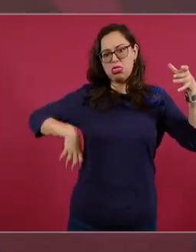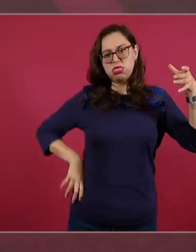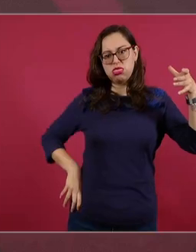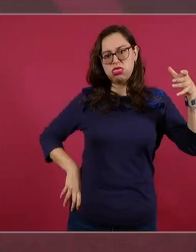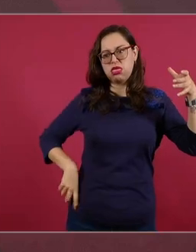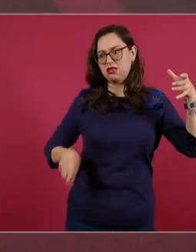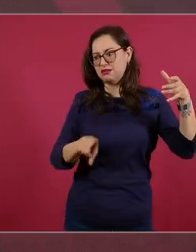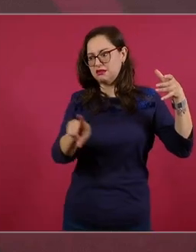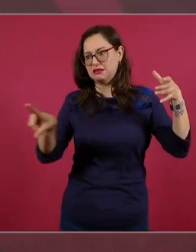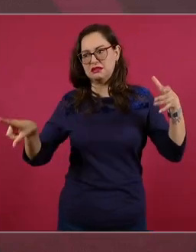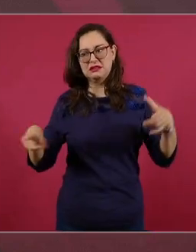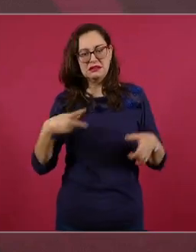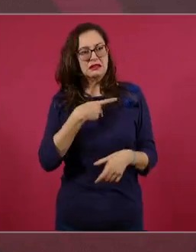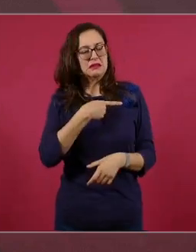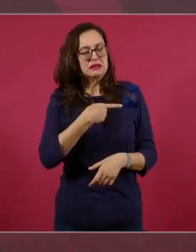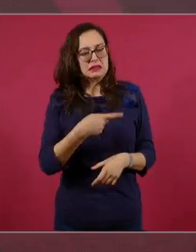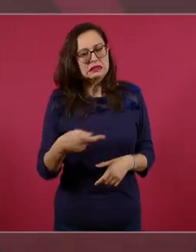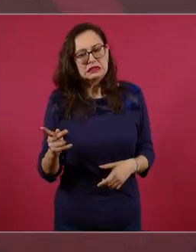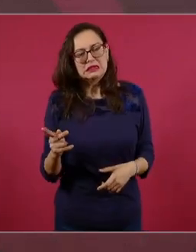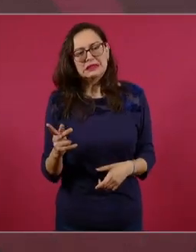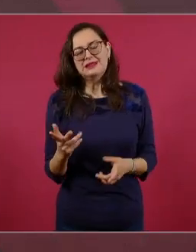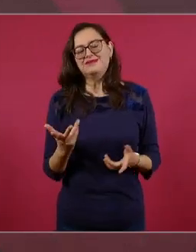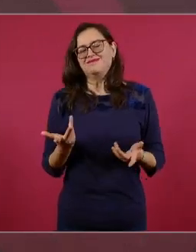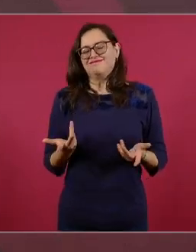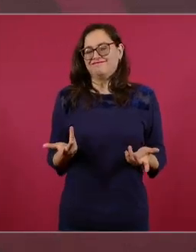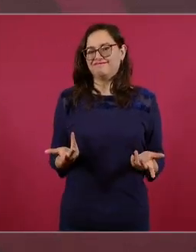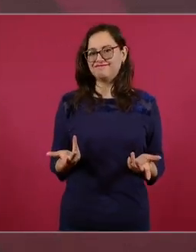haber una renovación